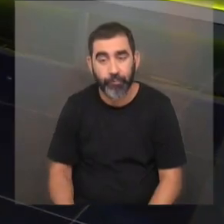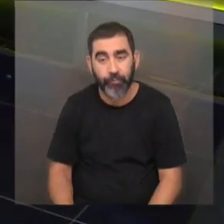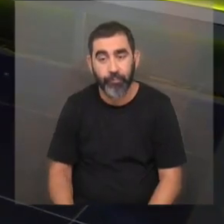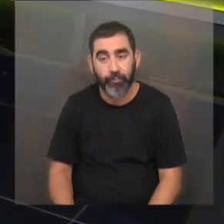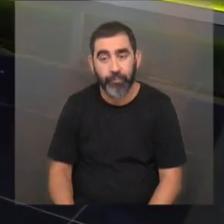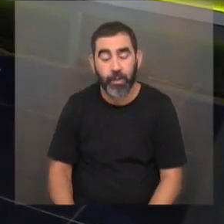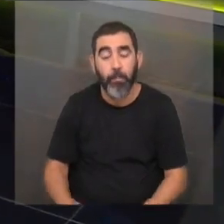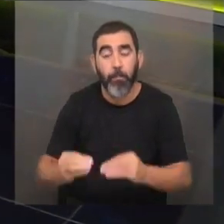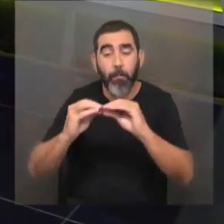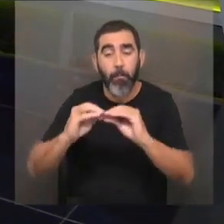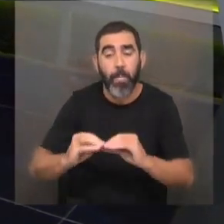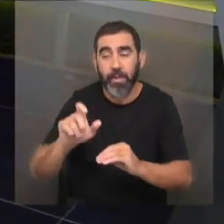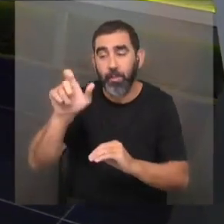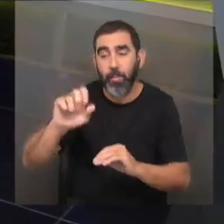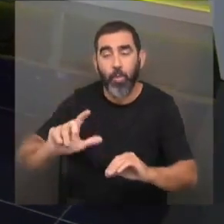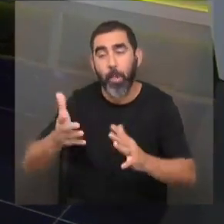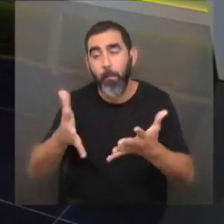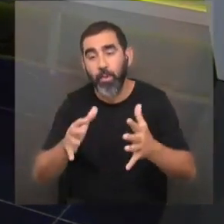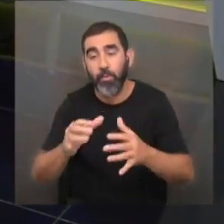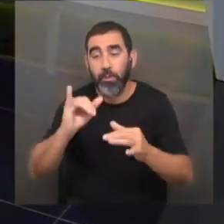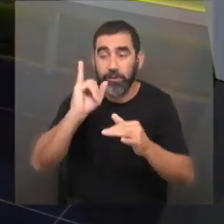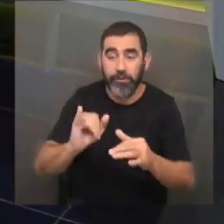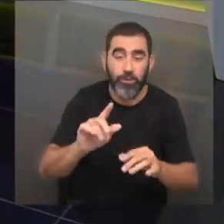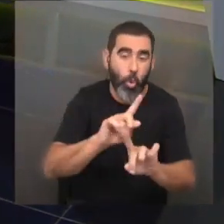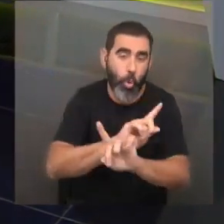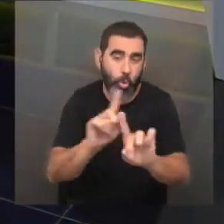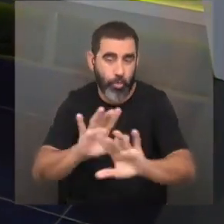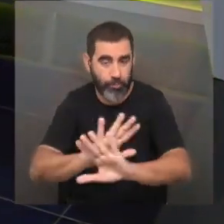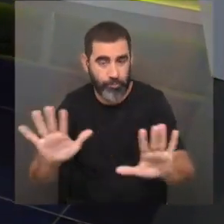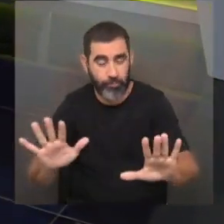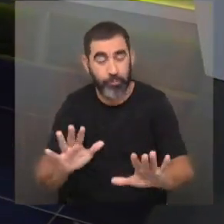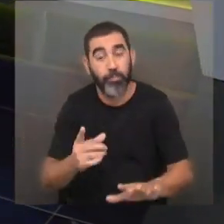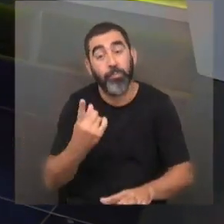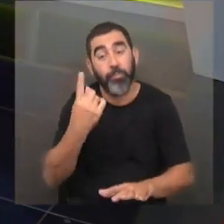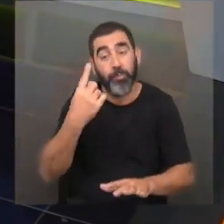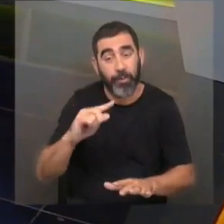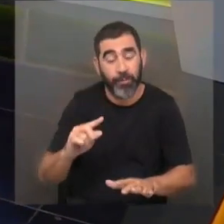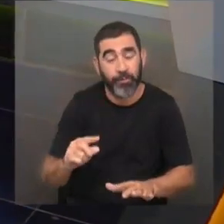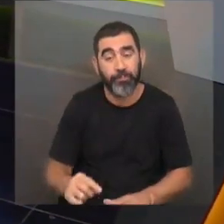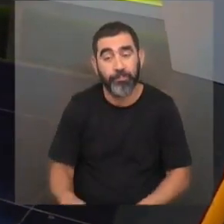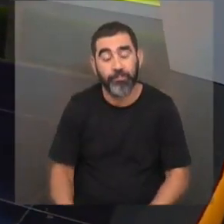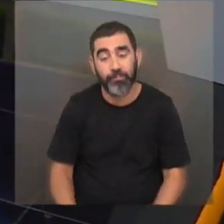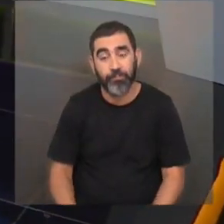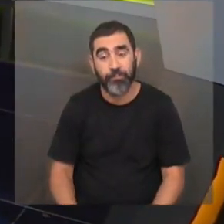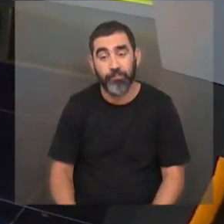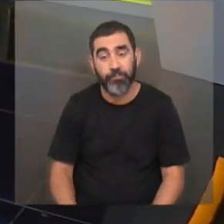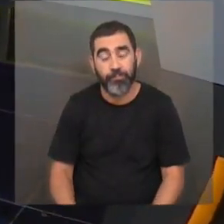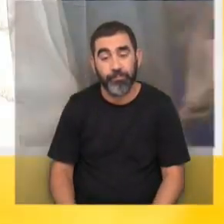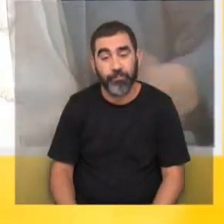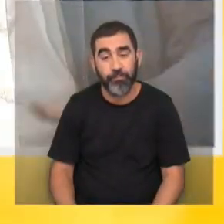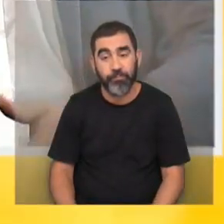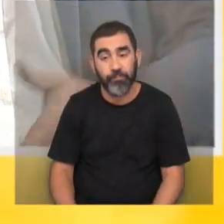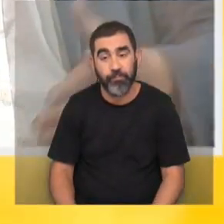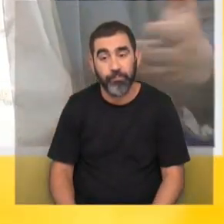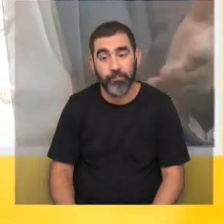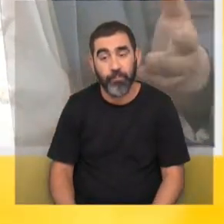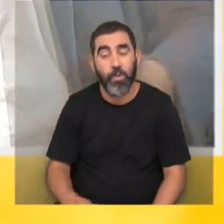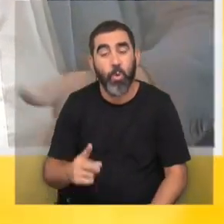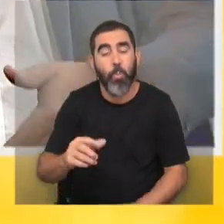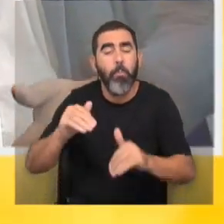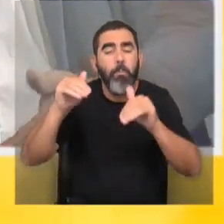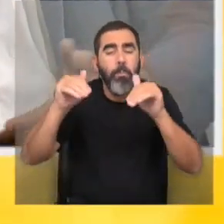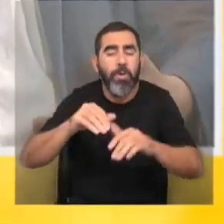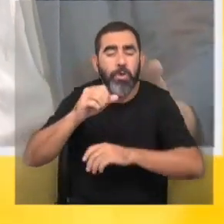no existe algo más o menos estable. O es estable o es inestable. Pero digamos que algo que para nosotros por 1 millón de años